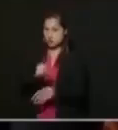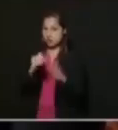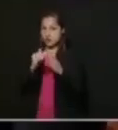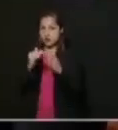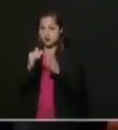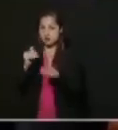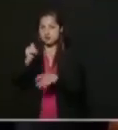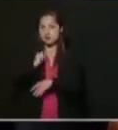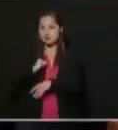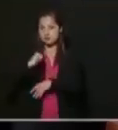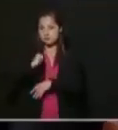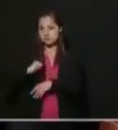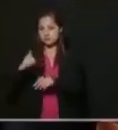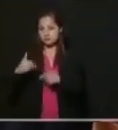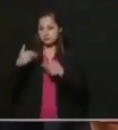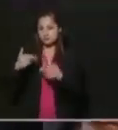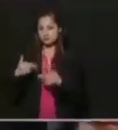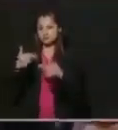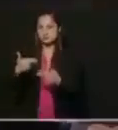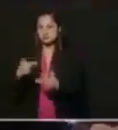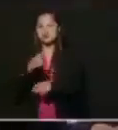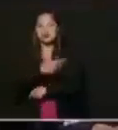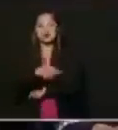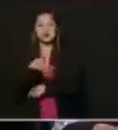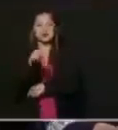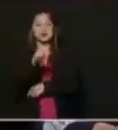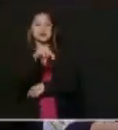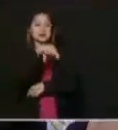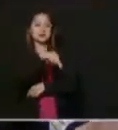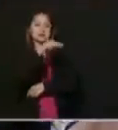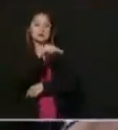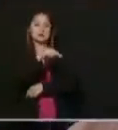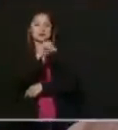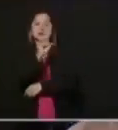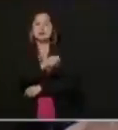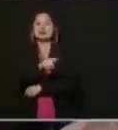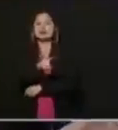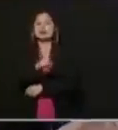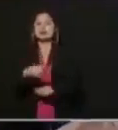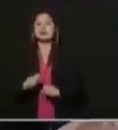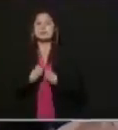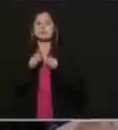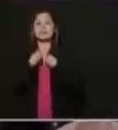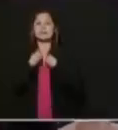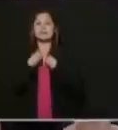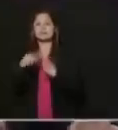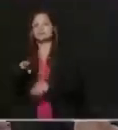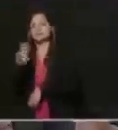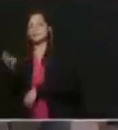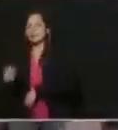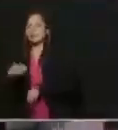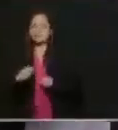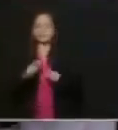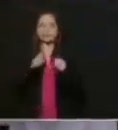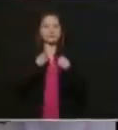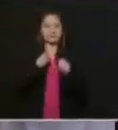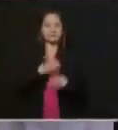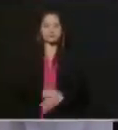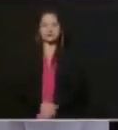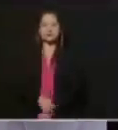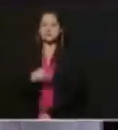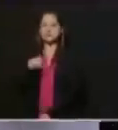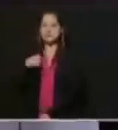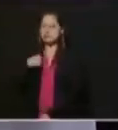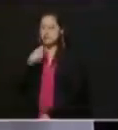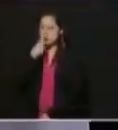la del sur es la de los vivos. La de la vida. Y la vida. La de la vida. Qué hermoso. Los muertos y la vida. Aquí yo aprovecharía para señalar que